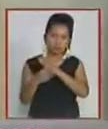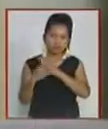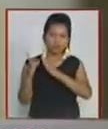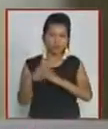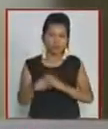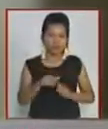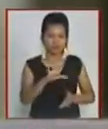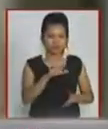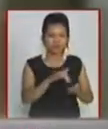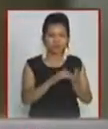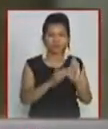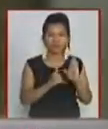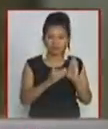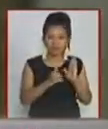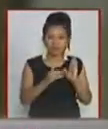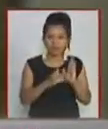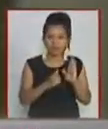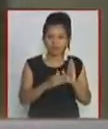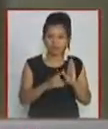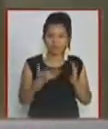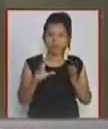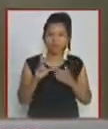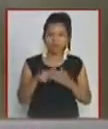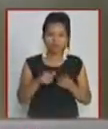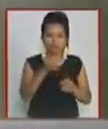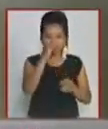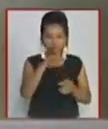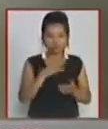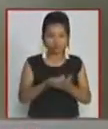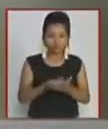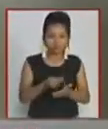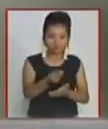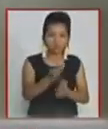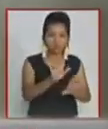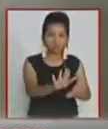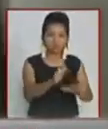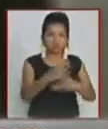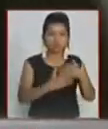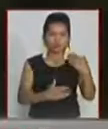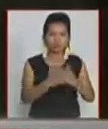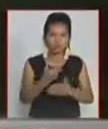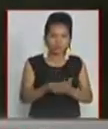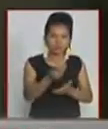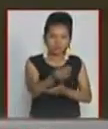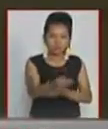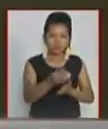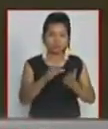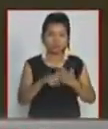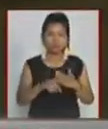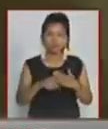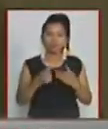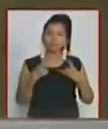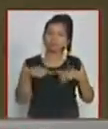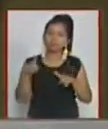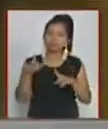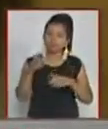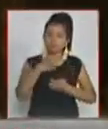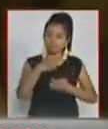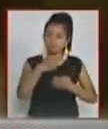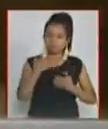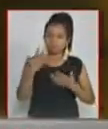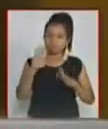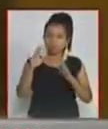de $5,000 que le habrían entregado en mano propia. En ese sentido, los denunciantes fueron a reclamar a la